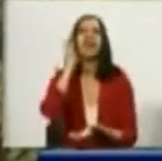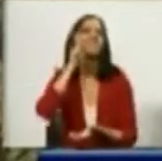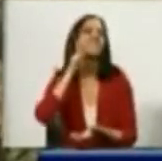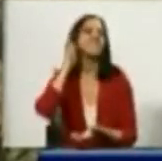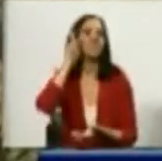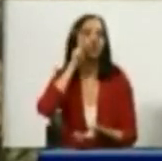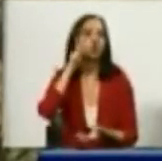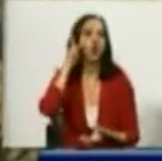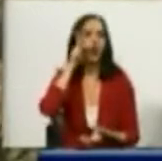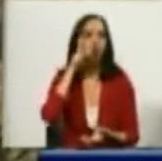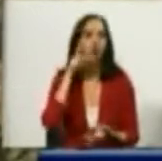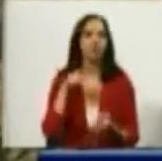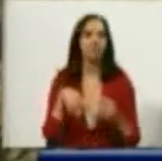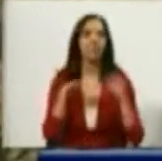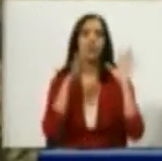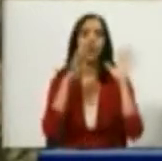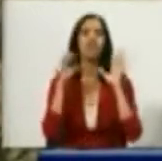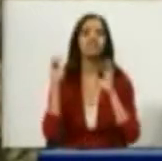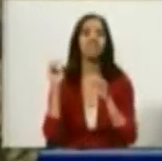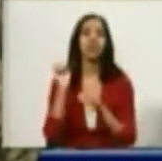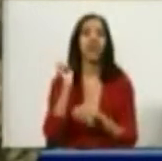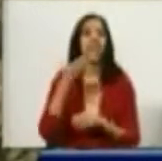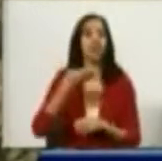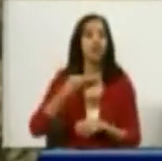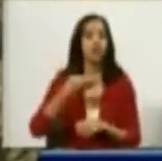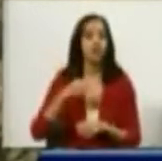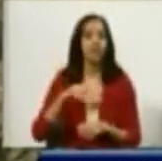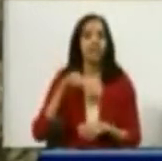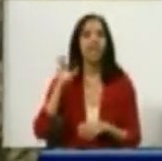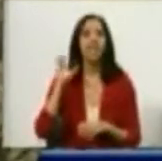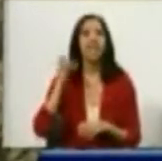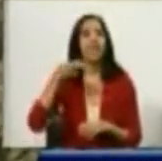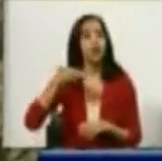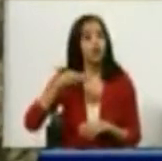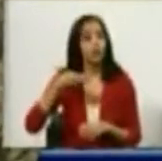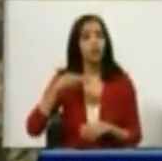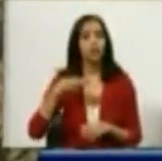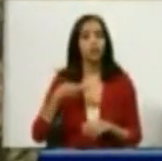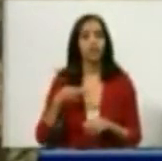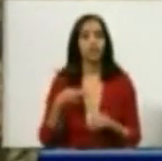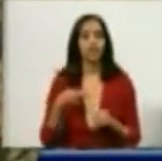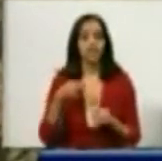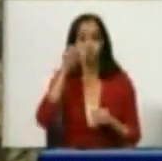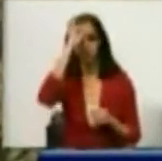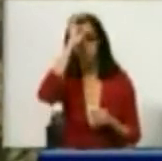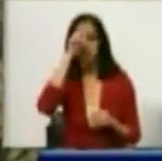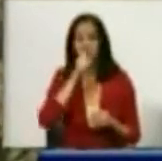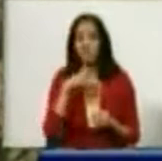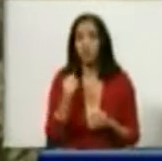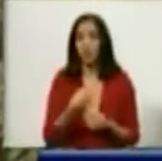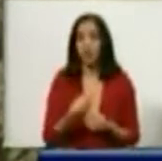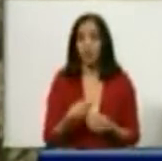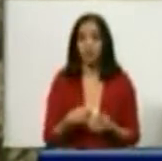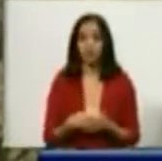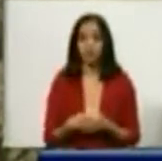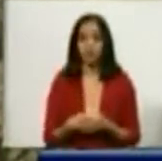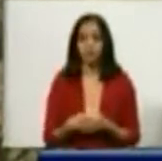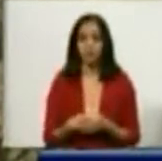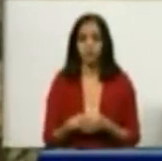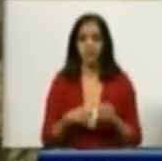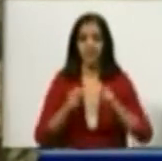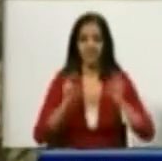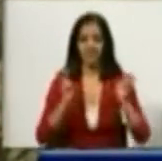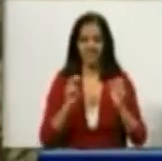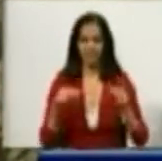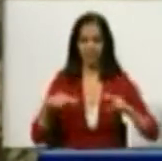de 900 euros que en medio del evento no se tuvo quien no se supo quién la canceló el tema central de esa